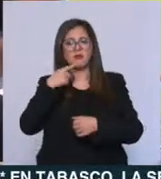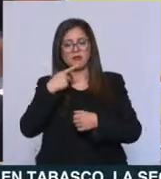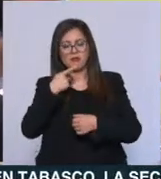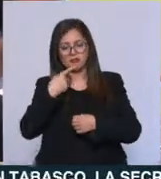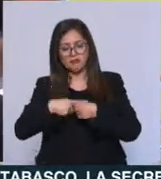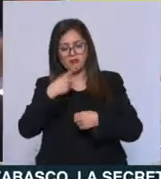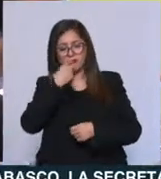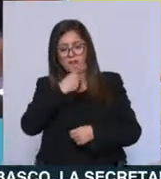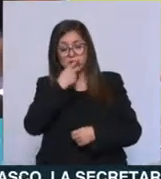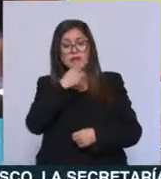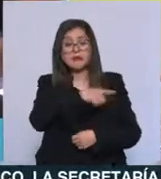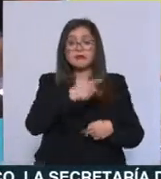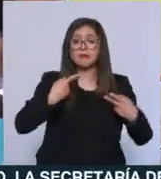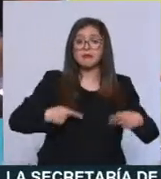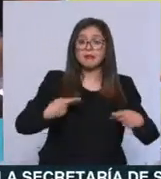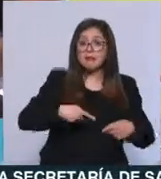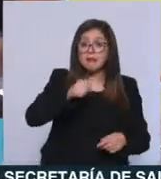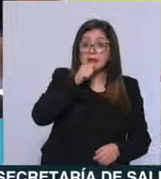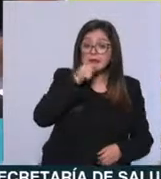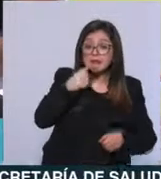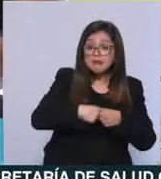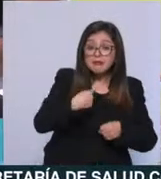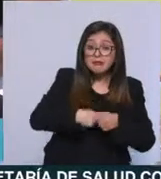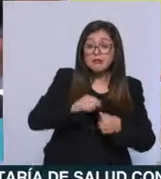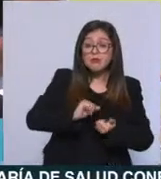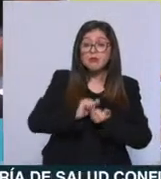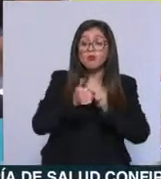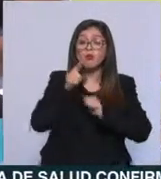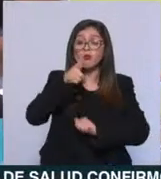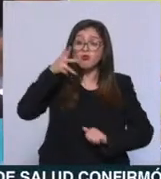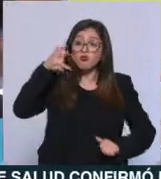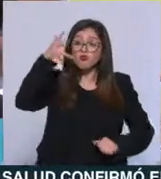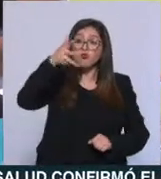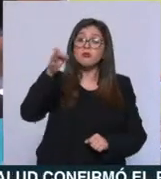que todavía no ha desarrollado la enfermedad, pero que sabe que puede tener